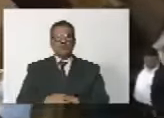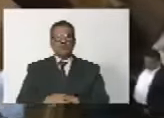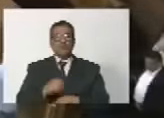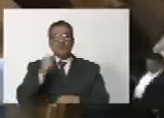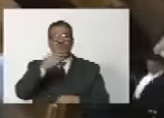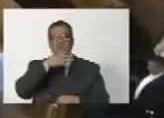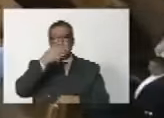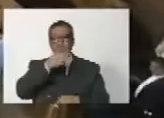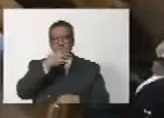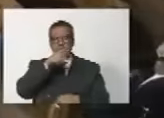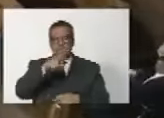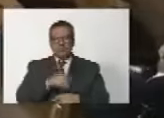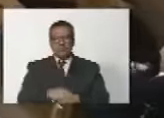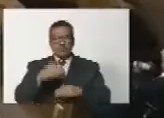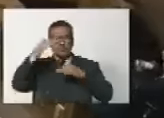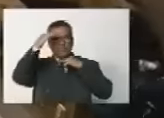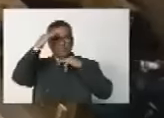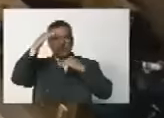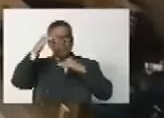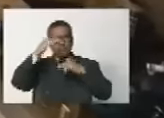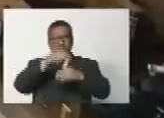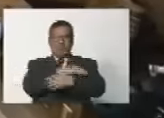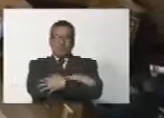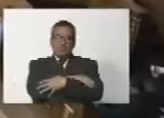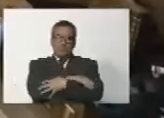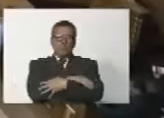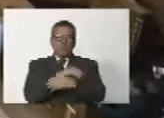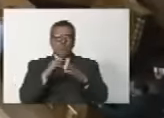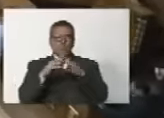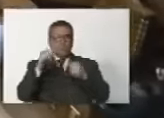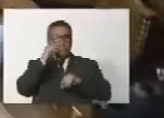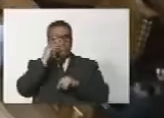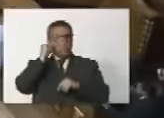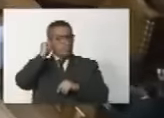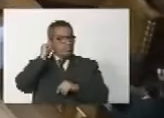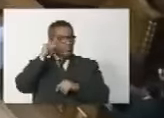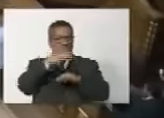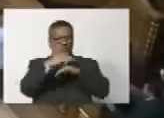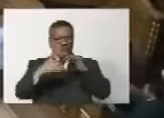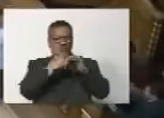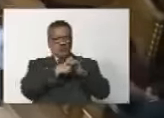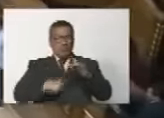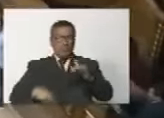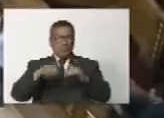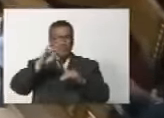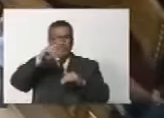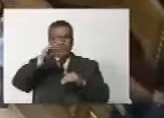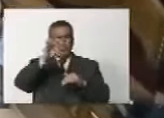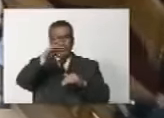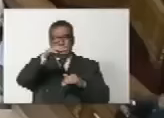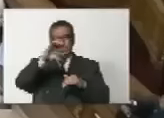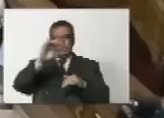Buenas tardes, saludos, un abrazo a todos y a todas. Vicepresidente Infante,